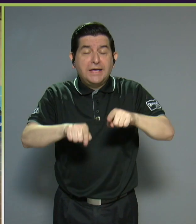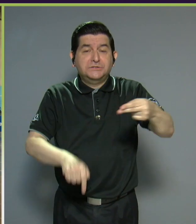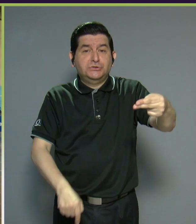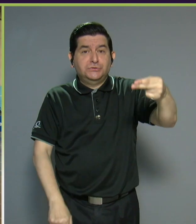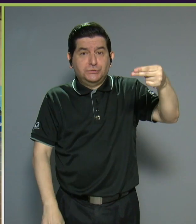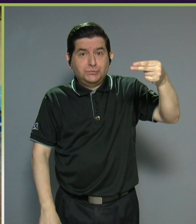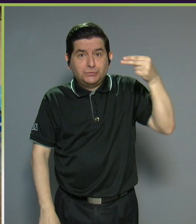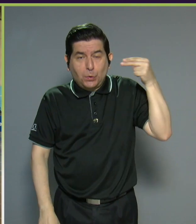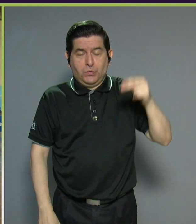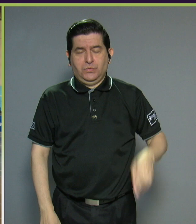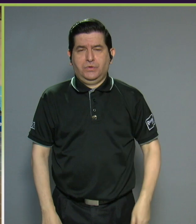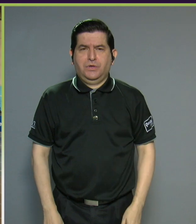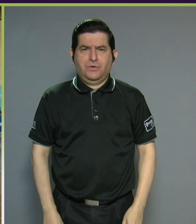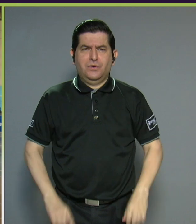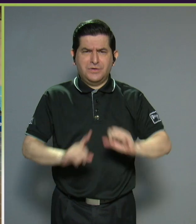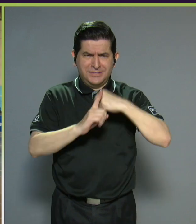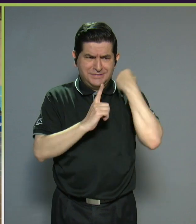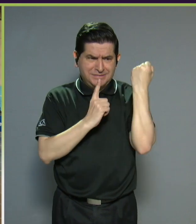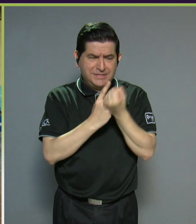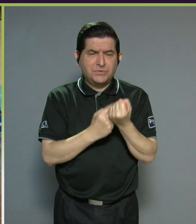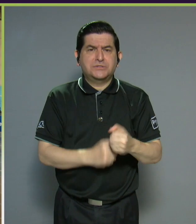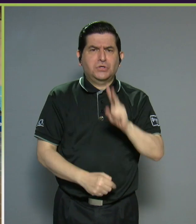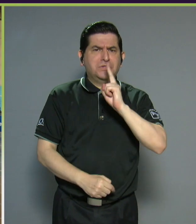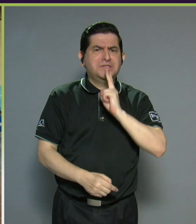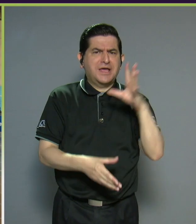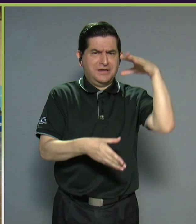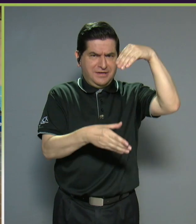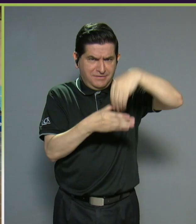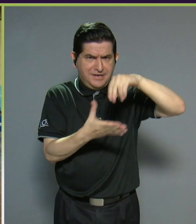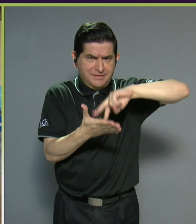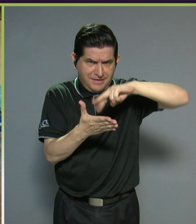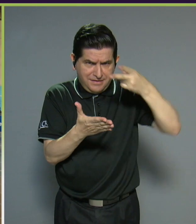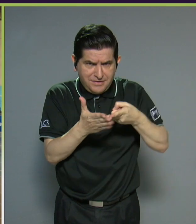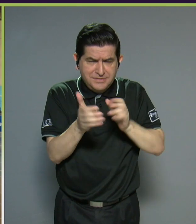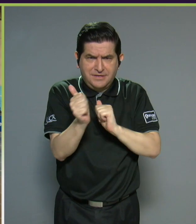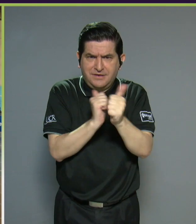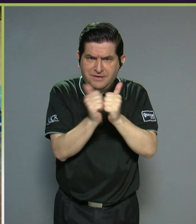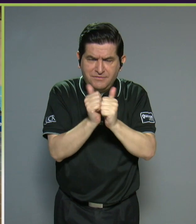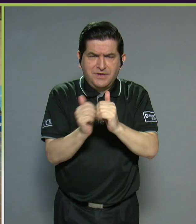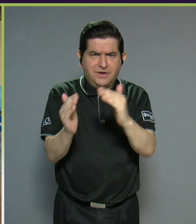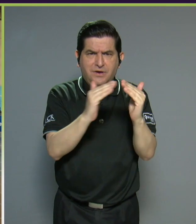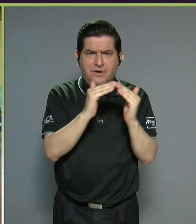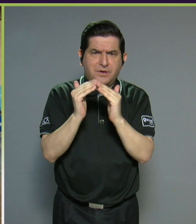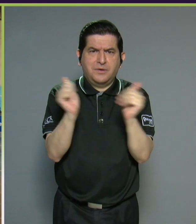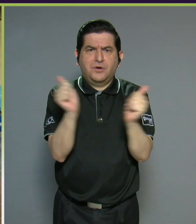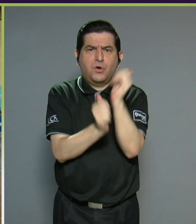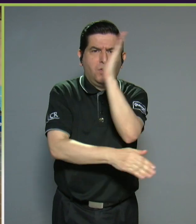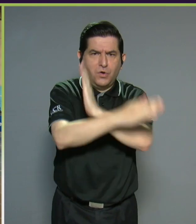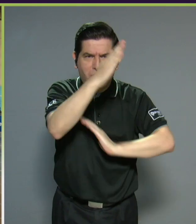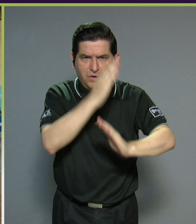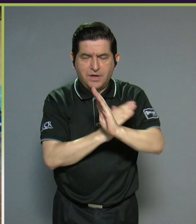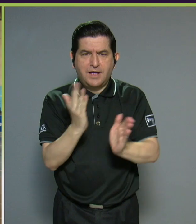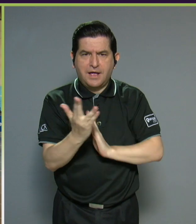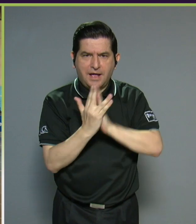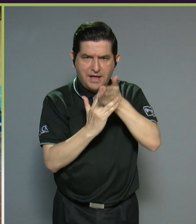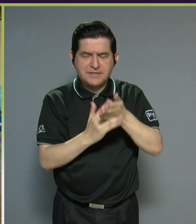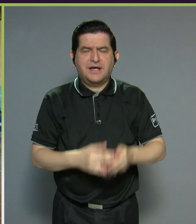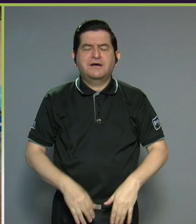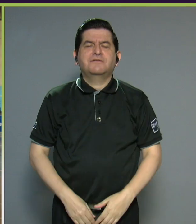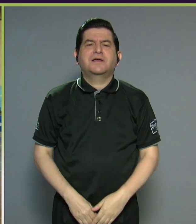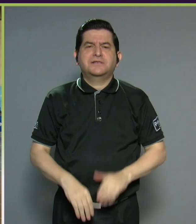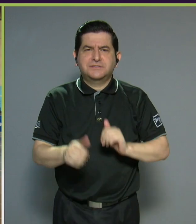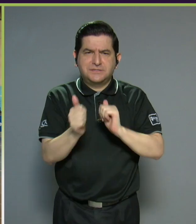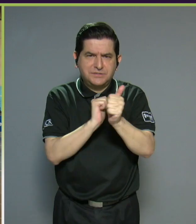histórico, ¿verdad?, de que se esté dando esta verdadera inclusión en lo que es el deporte, en la población con discapacidad, a través de los deportes